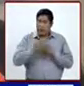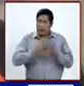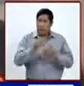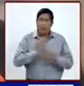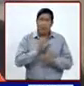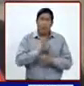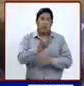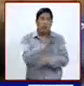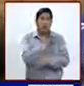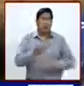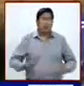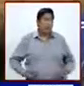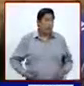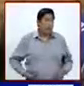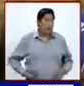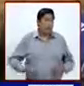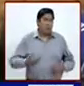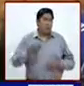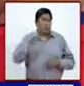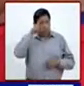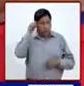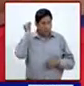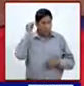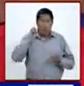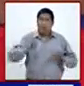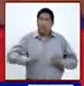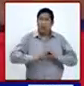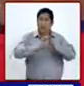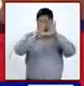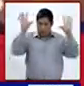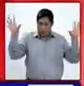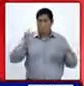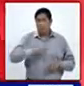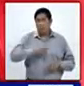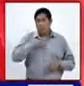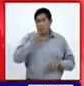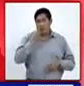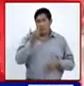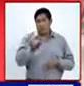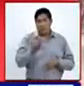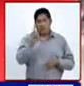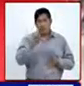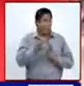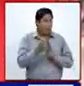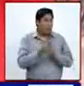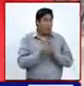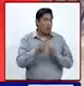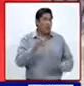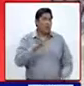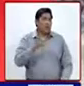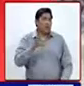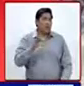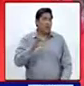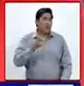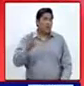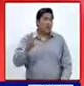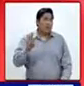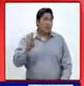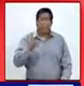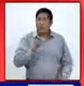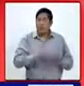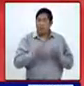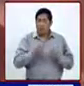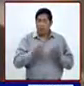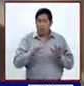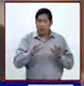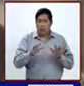corroborado por nuestro presidente. El presidente Luis Arce fue claro al indicar ya hay un decreto, la 4824, si no me equivoco, en la